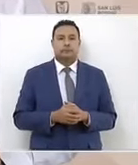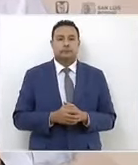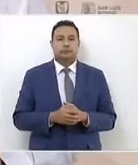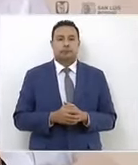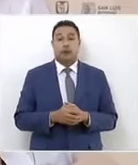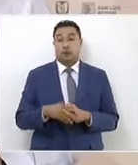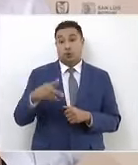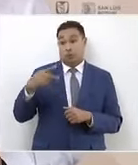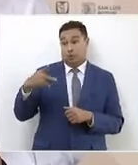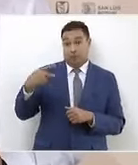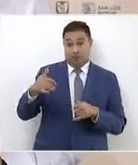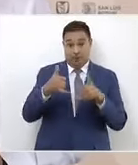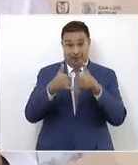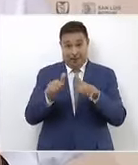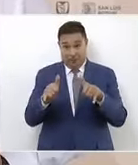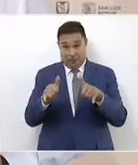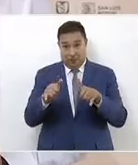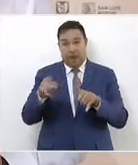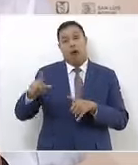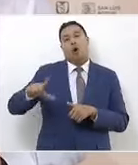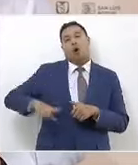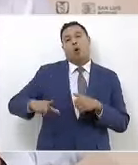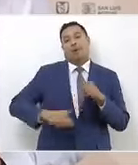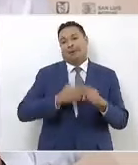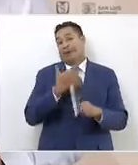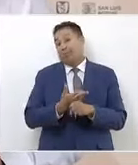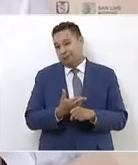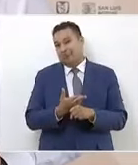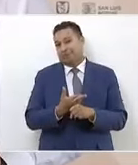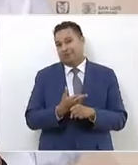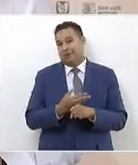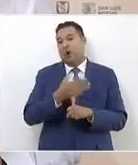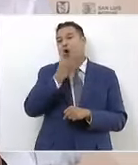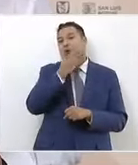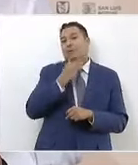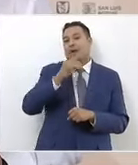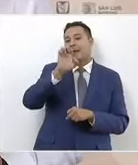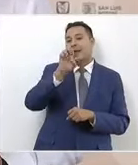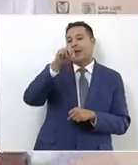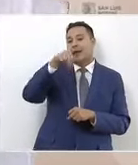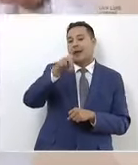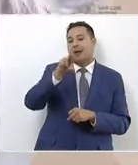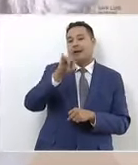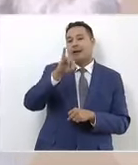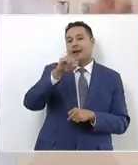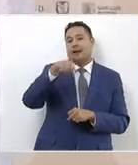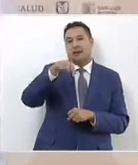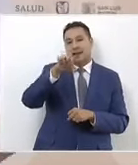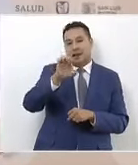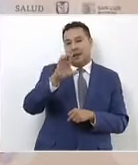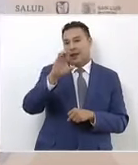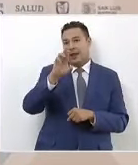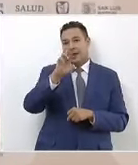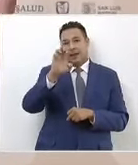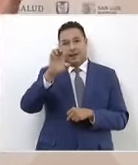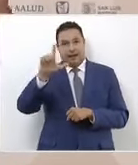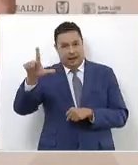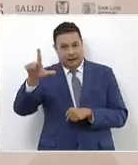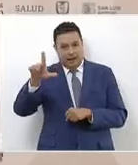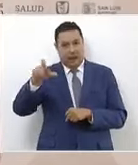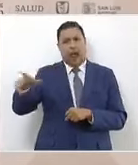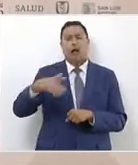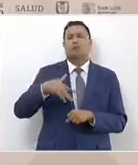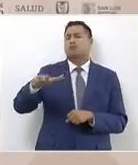su yerno era gobernador, Enrique Krill, y ellos dominaban ahí. Entonces,